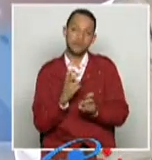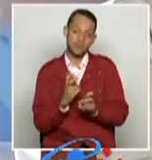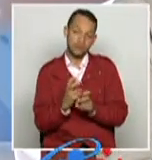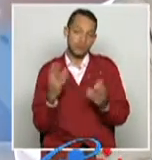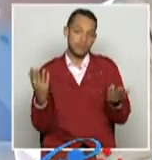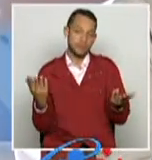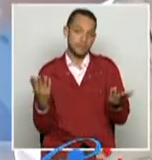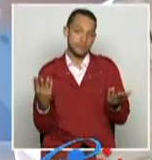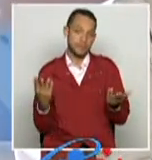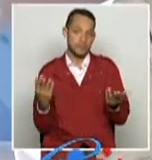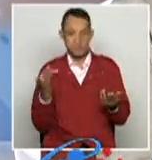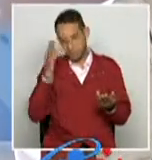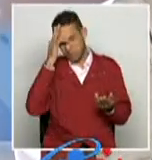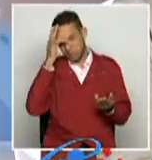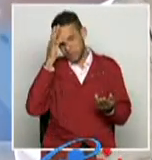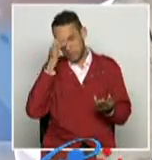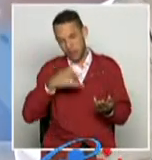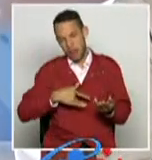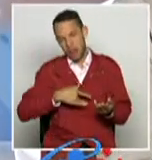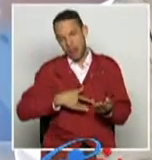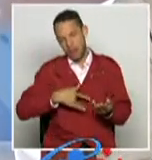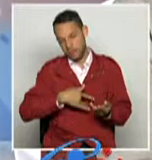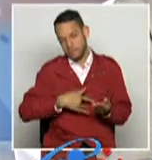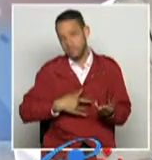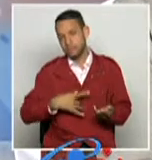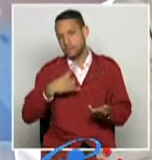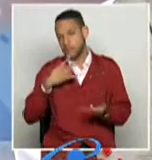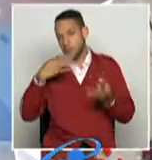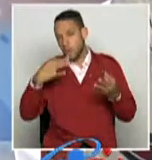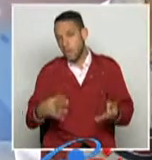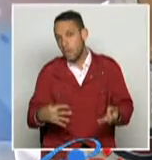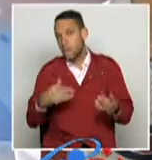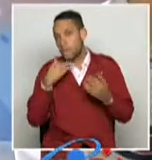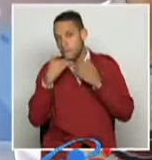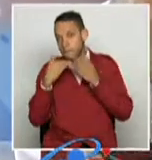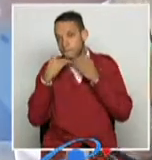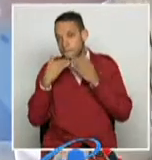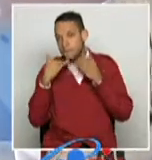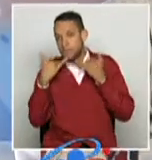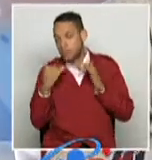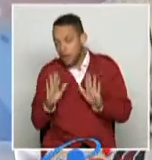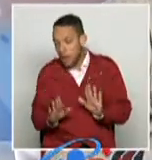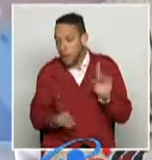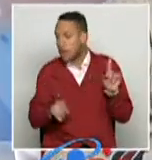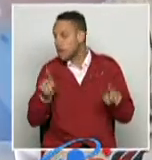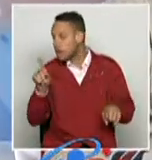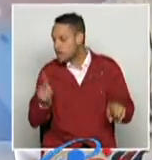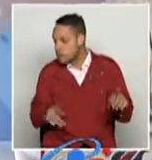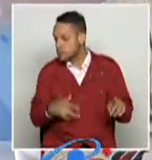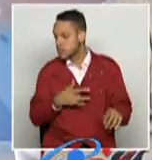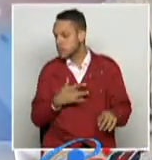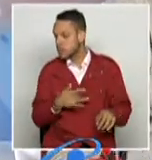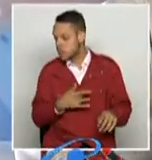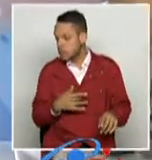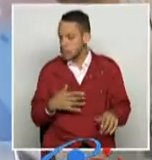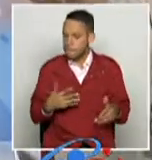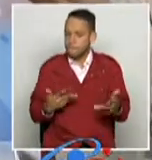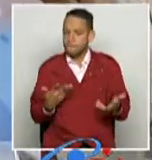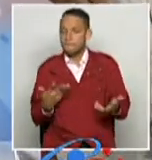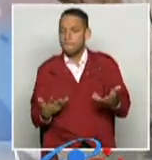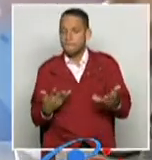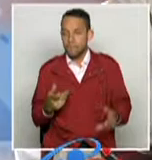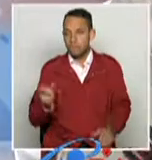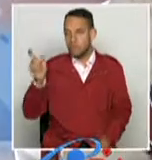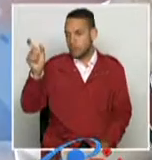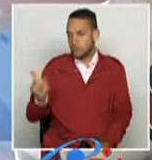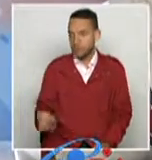una gastritis, pues eso cree uno. Si muchos presentan síntomas, imagínese este